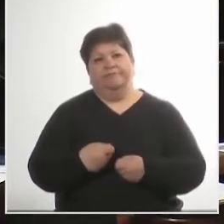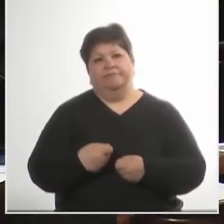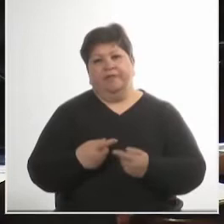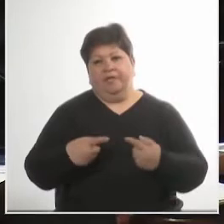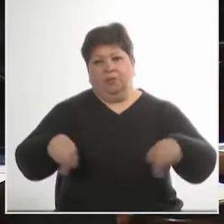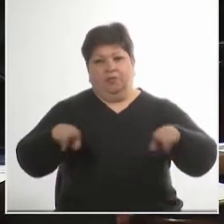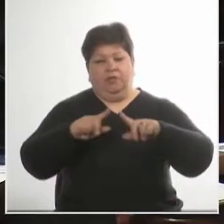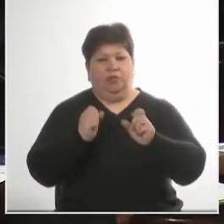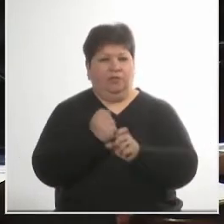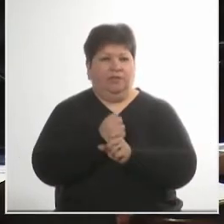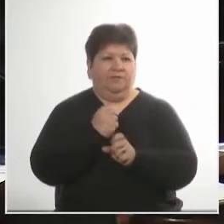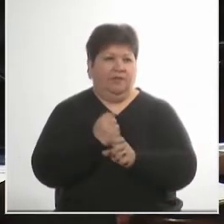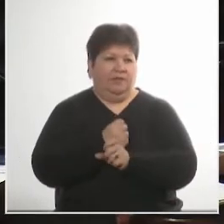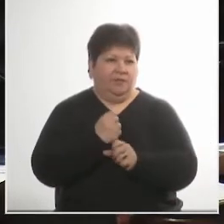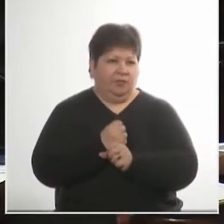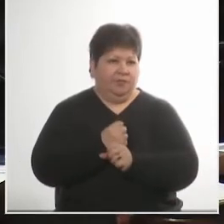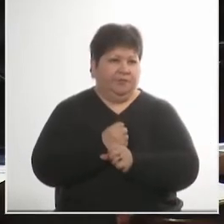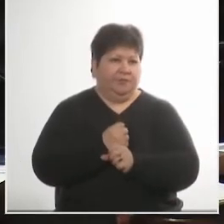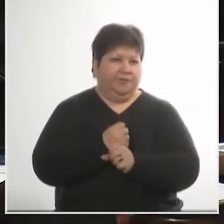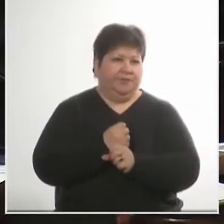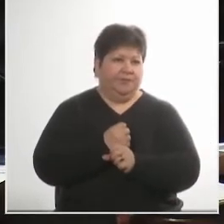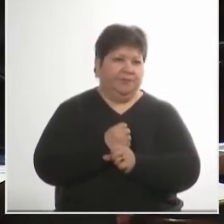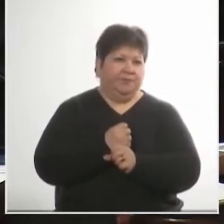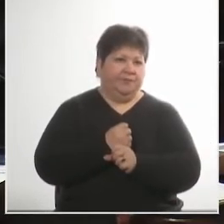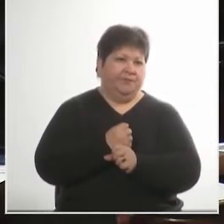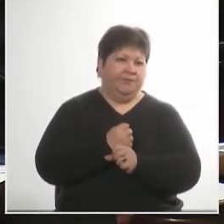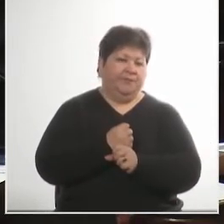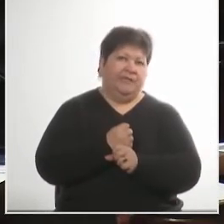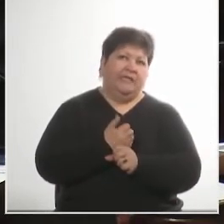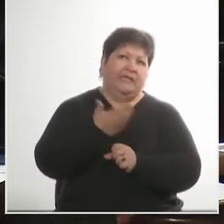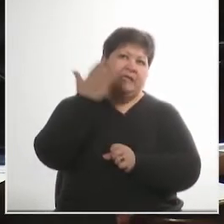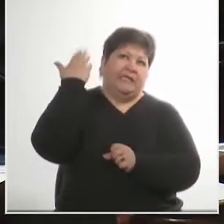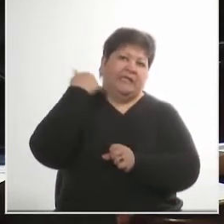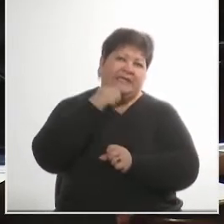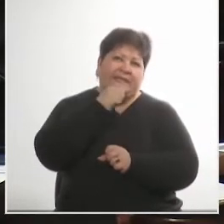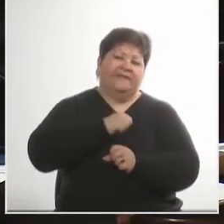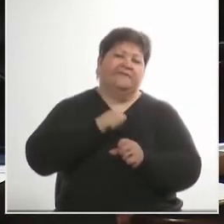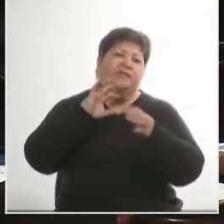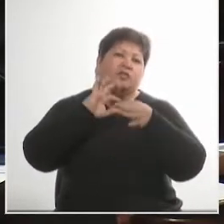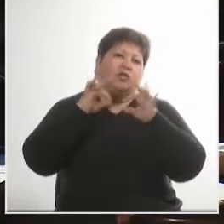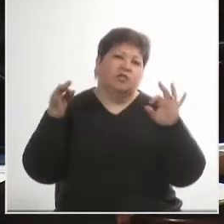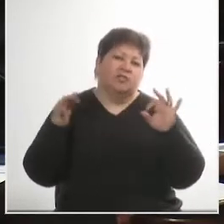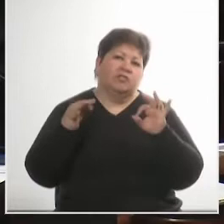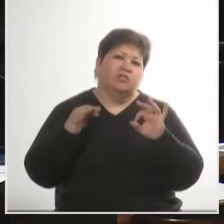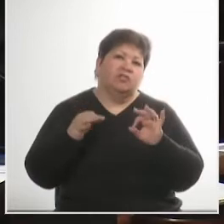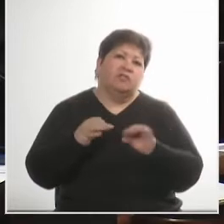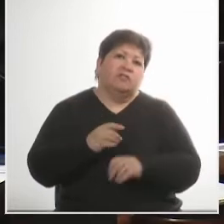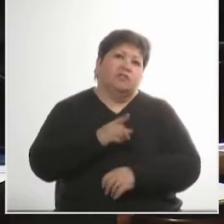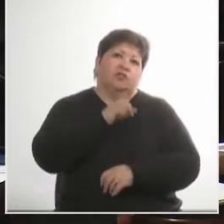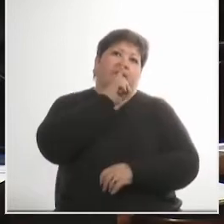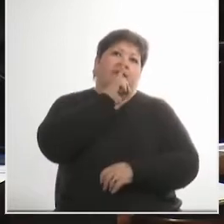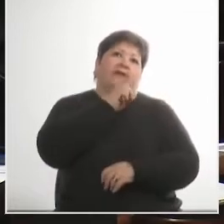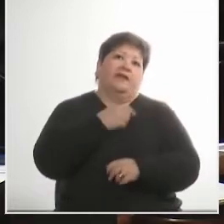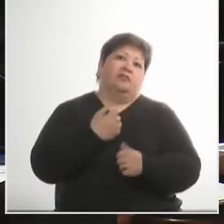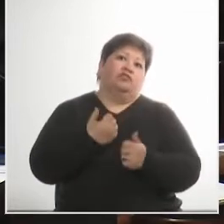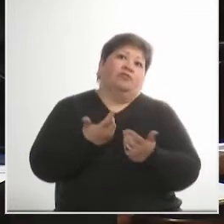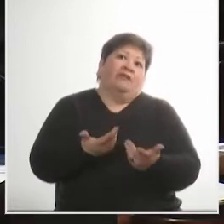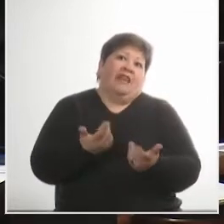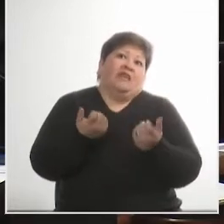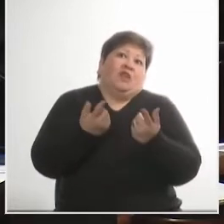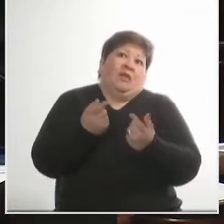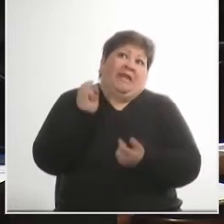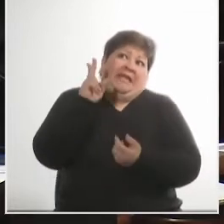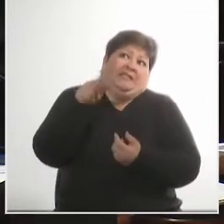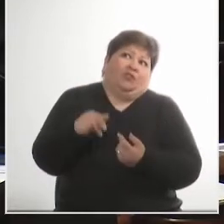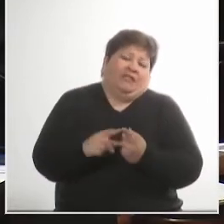de esta reunión, pero por aquel viejo dicho de que el que calla otorga, me veo obligado a hacer alguna